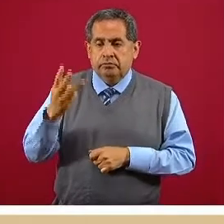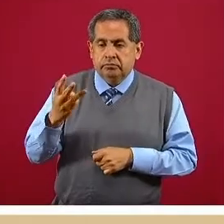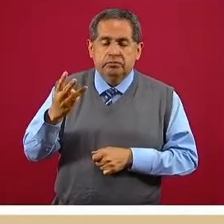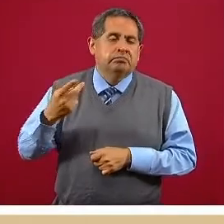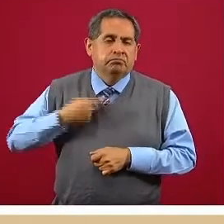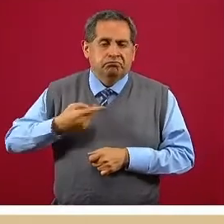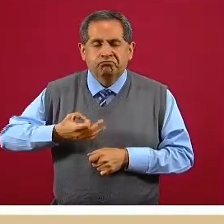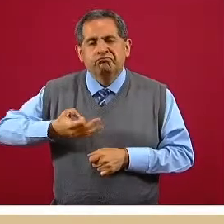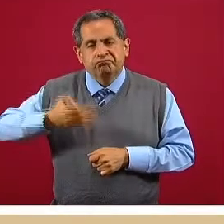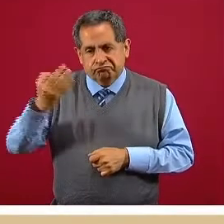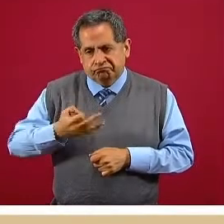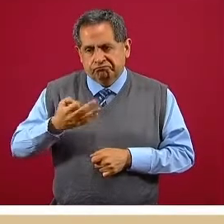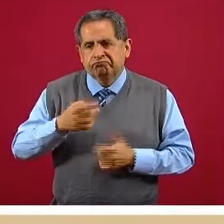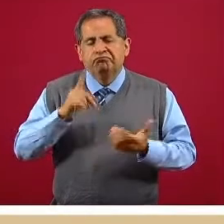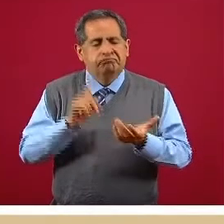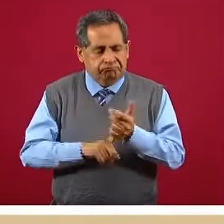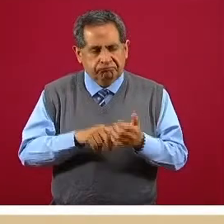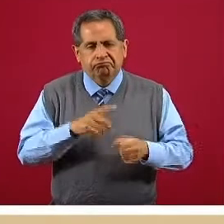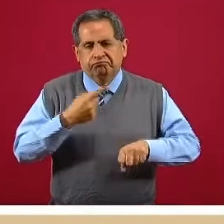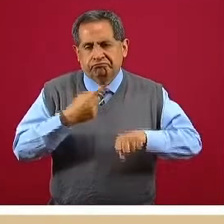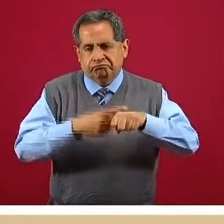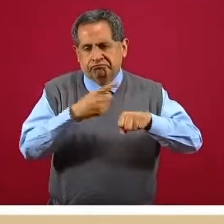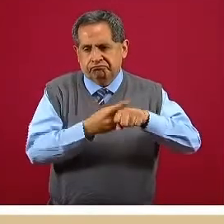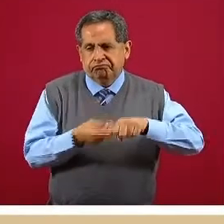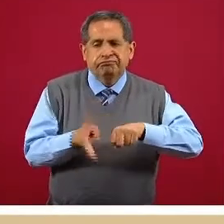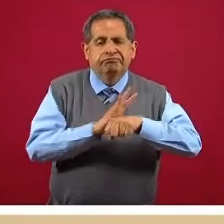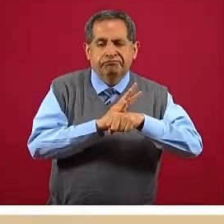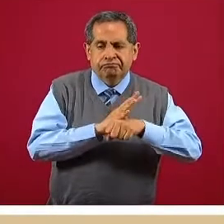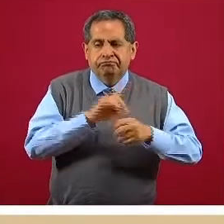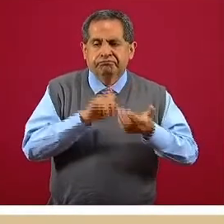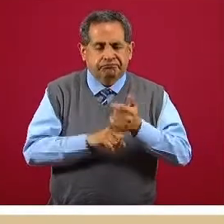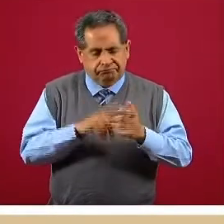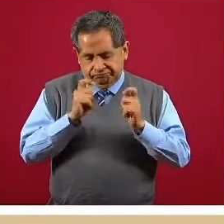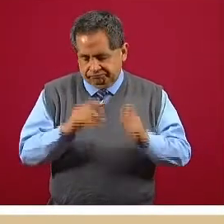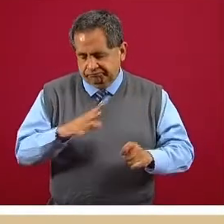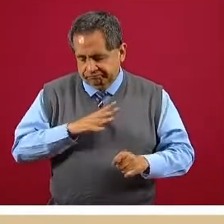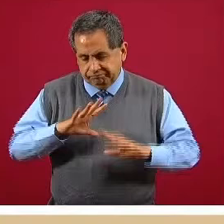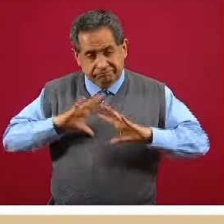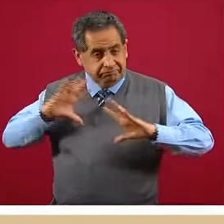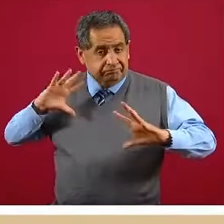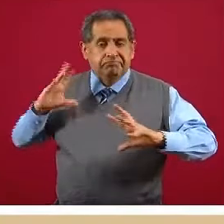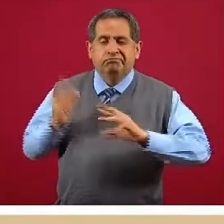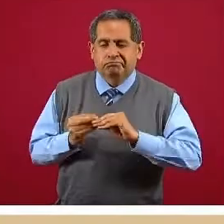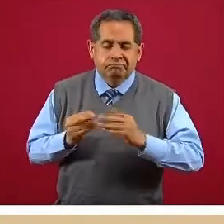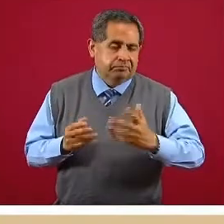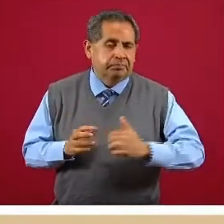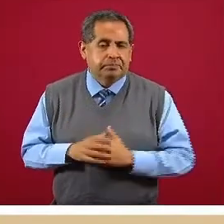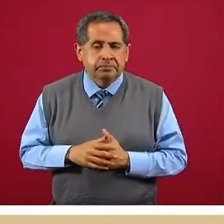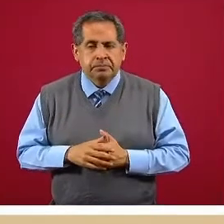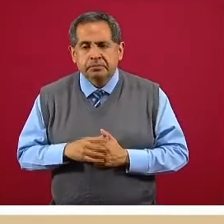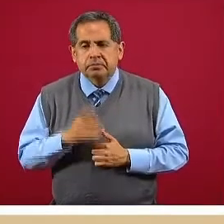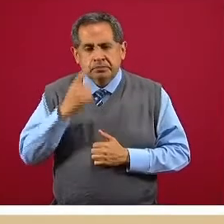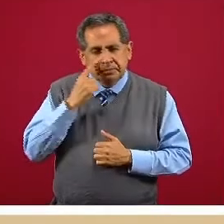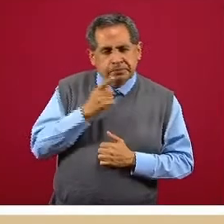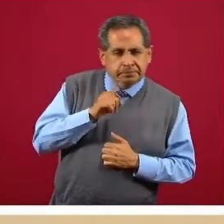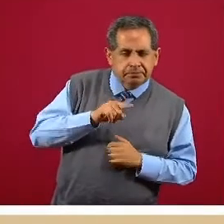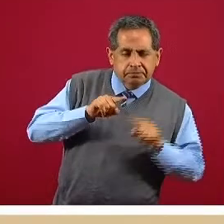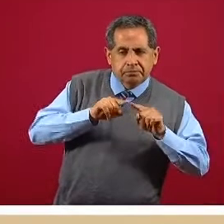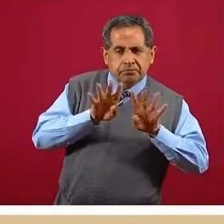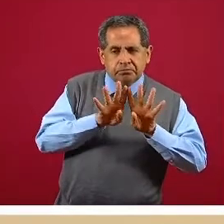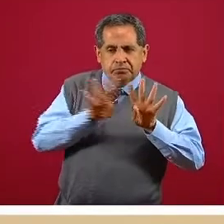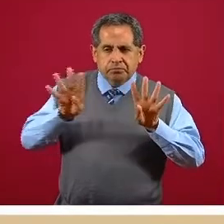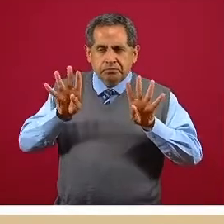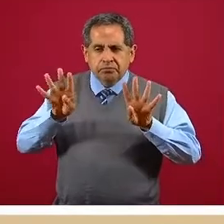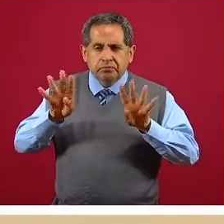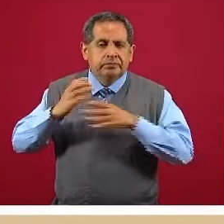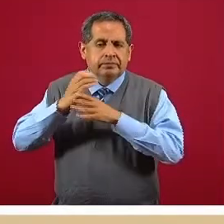525.733 son los casos confirmados hasta el corte del día de hoy de COVID-19 en México, y están representados en las barras de